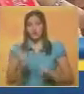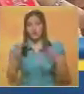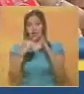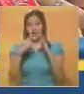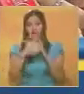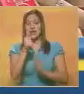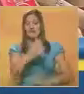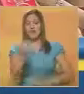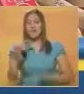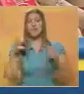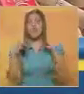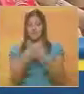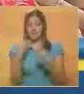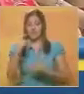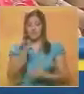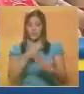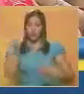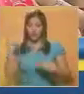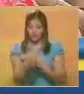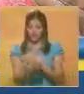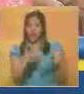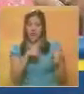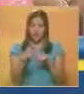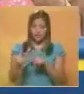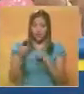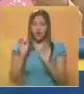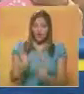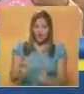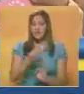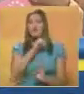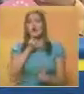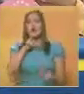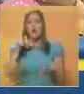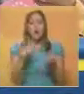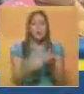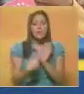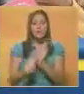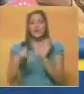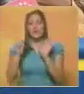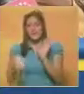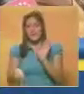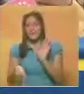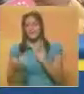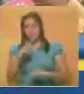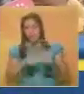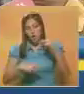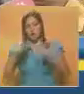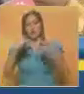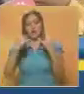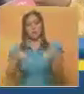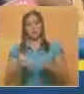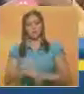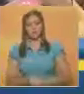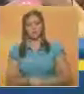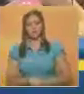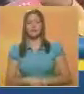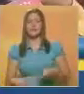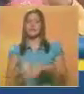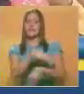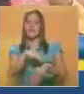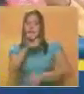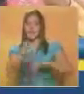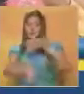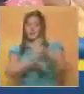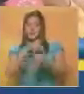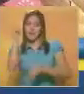Cada una de esas familias ya tiene su proyecto definido, identificado y están en construcción. El ministro manifestó